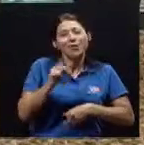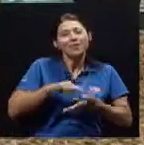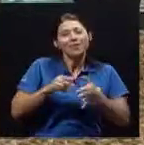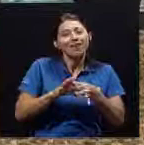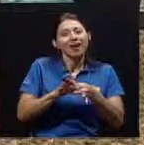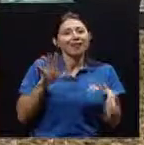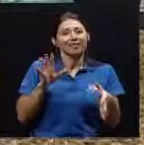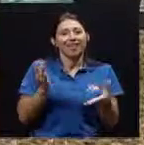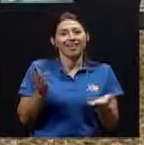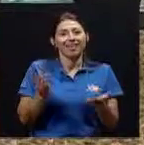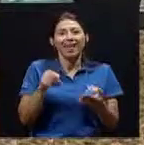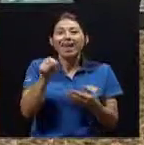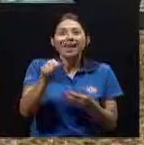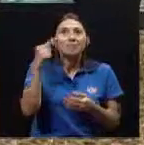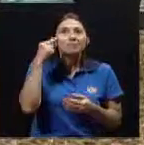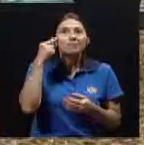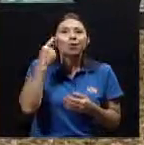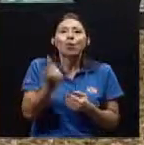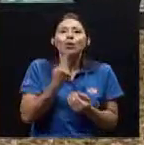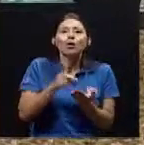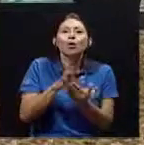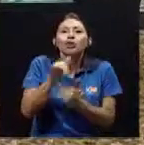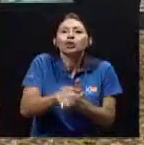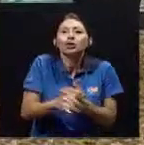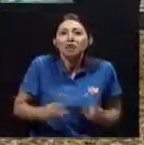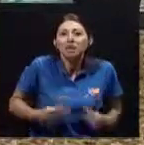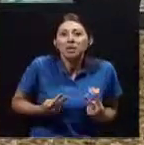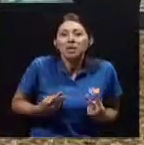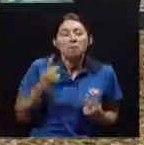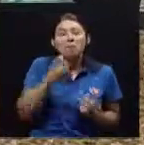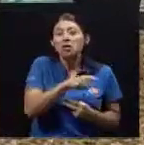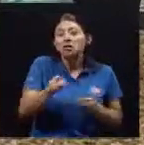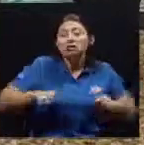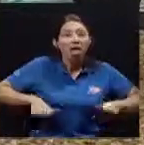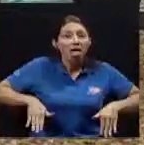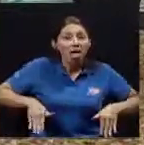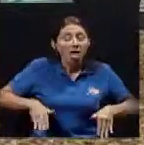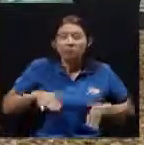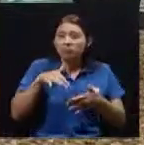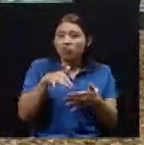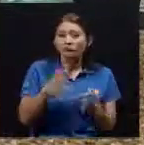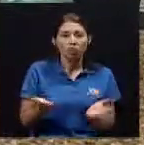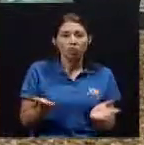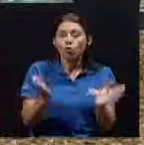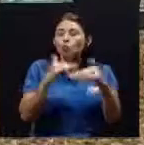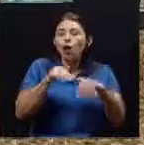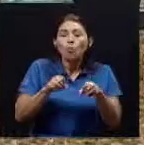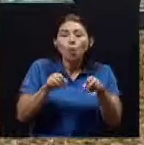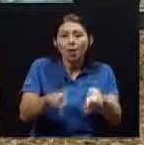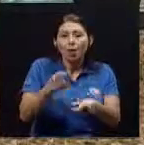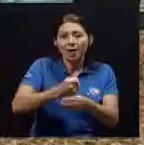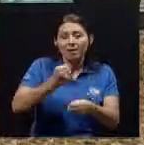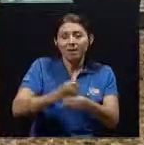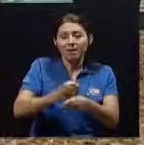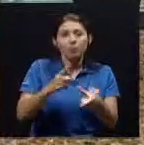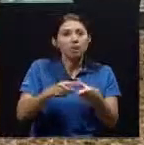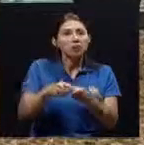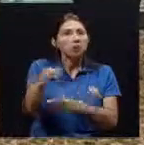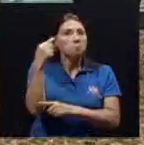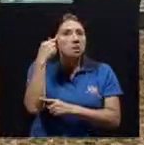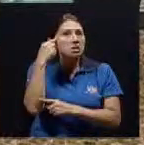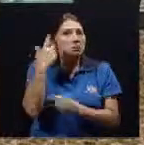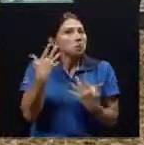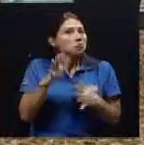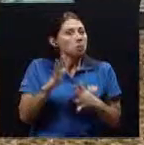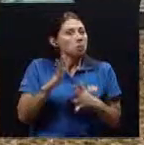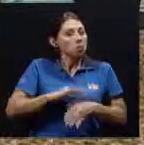es sí. El único proyecto de vida viable que tienen, porque no están estudiando, posibilidades de trabajo son pocas, etcétera. Entonces, como